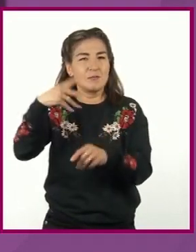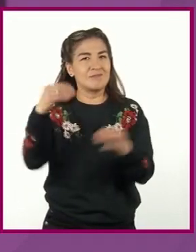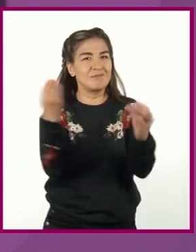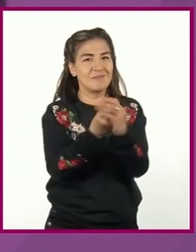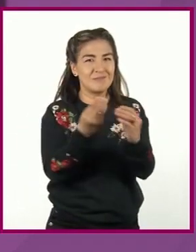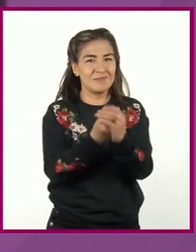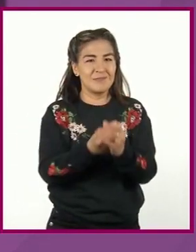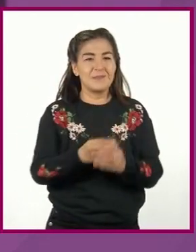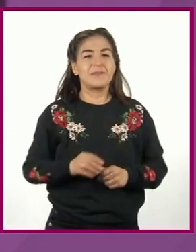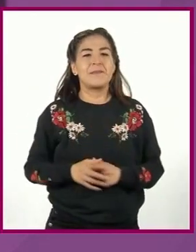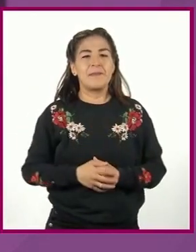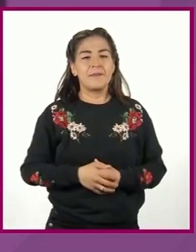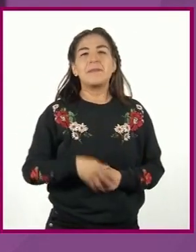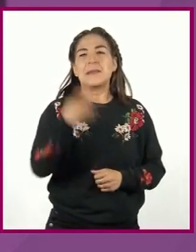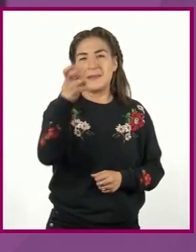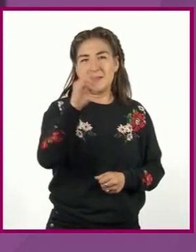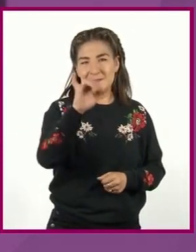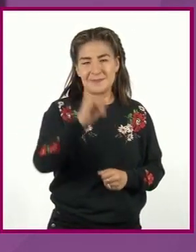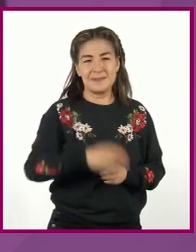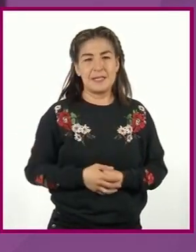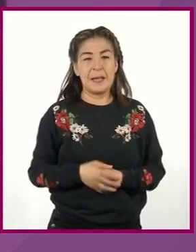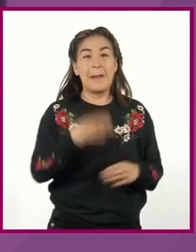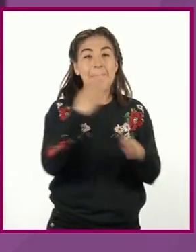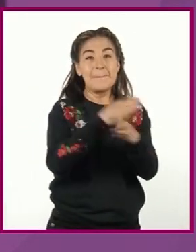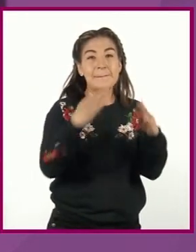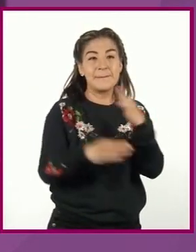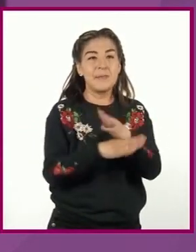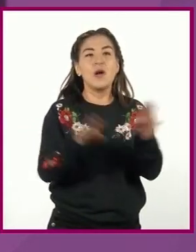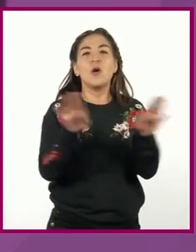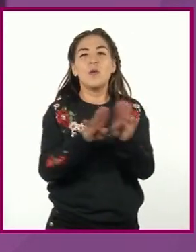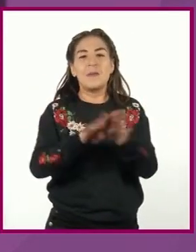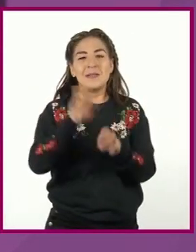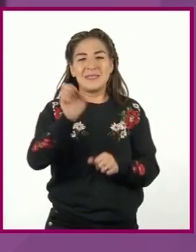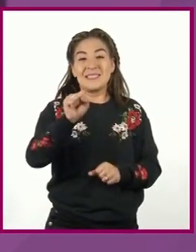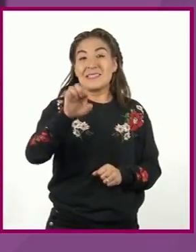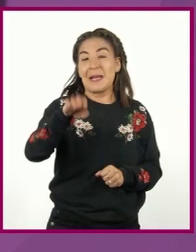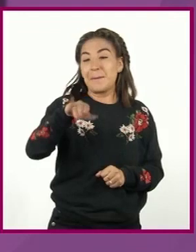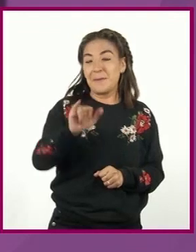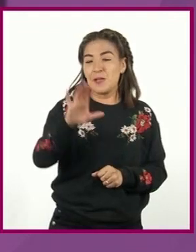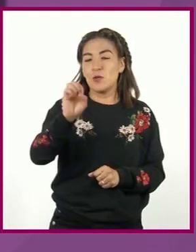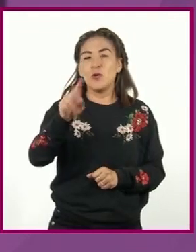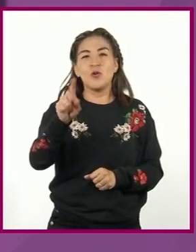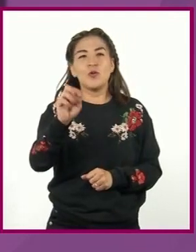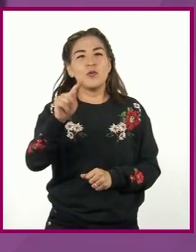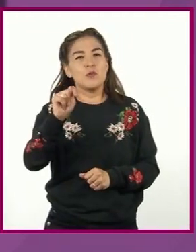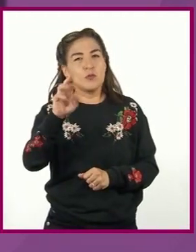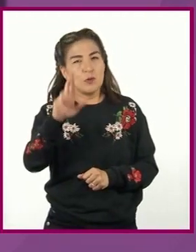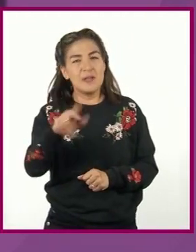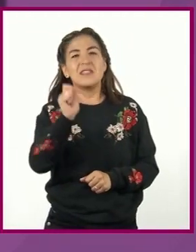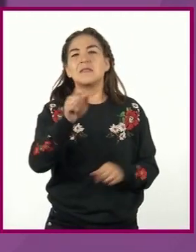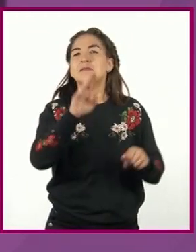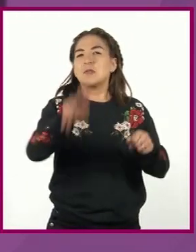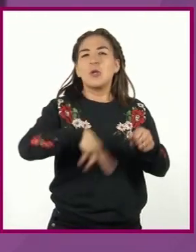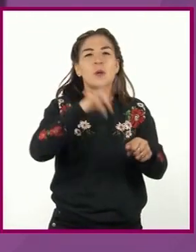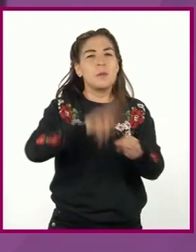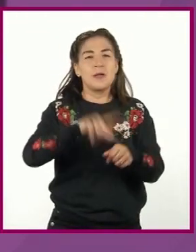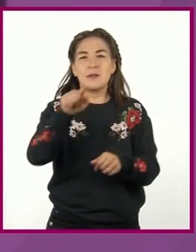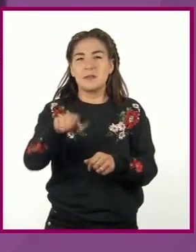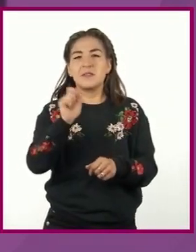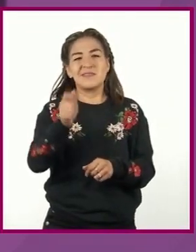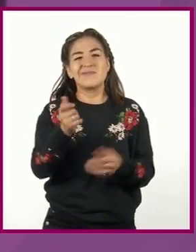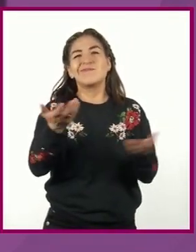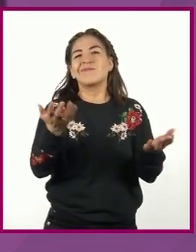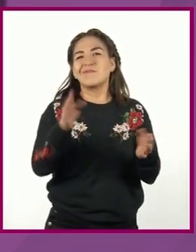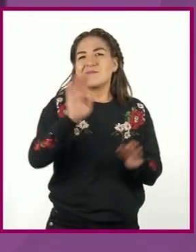intermedias? Así es, los materiales semiconductores se comportan normalmente como malos